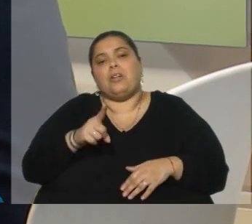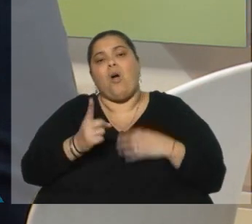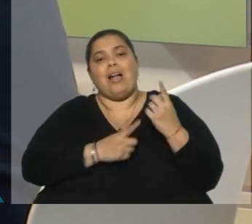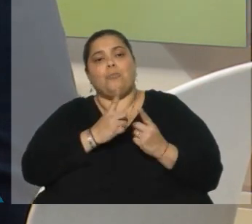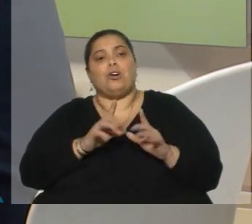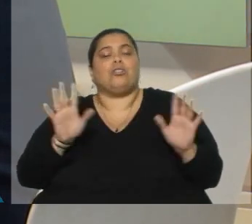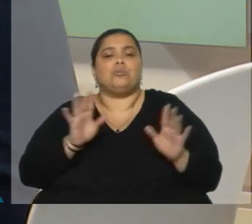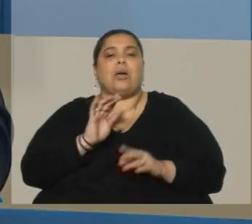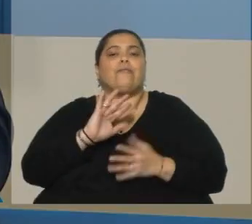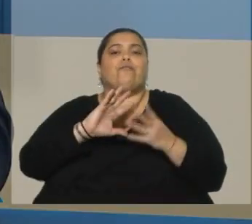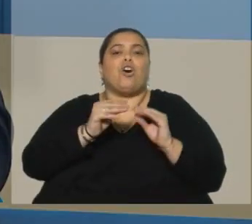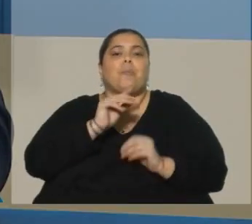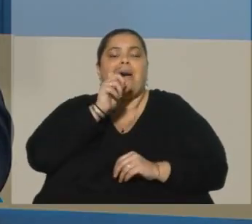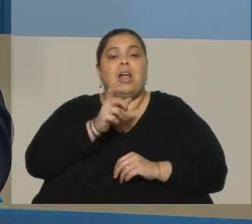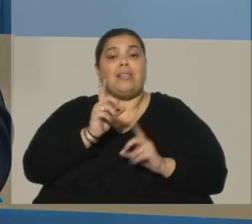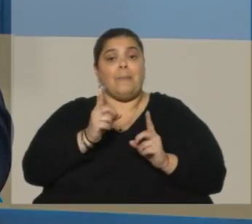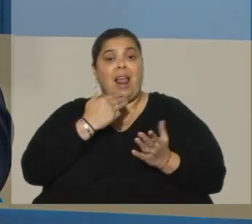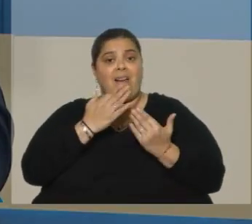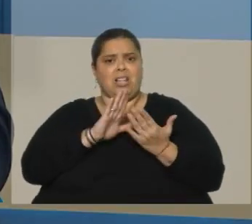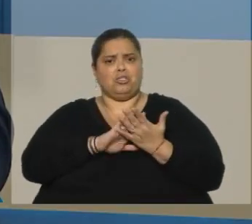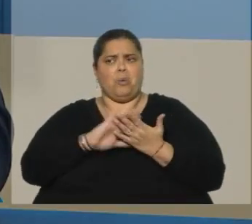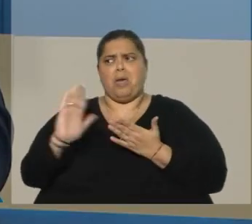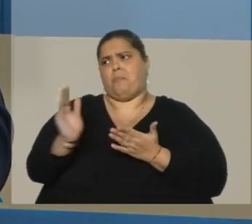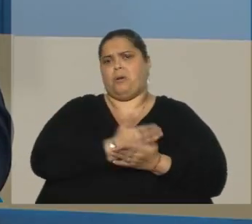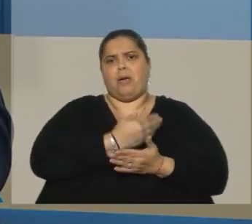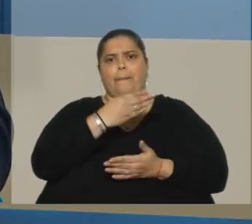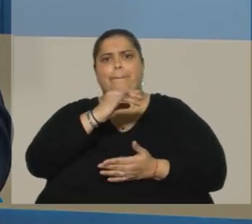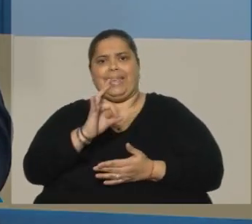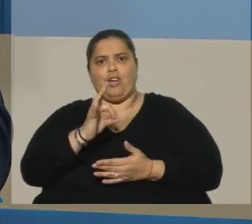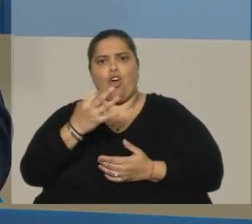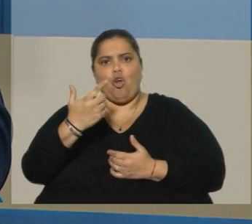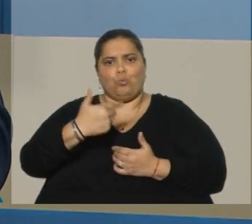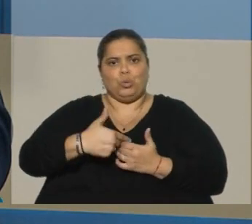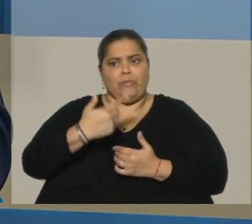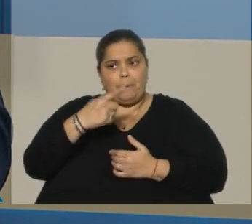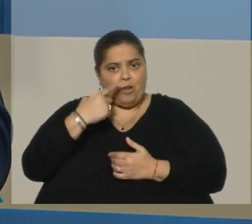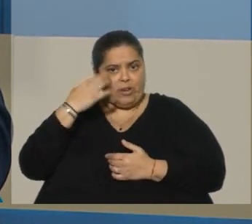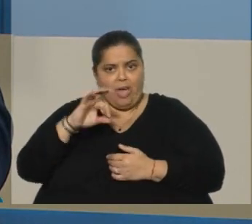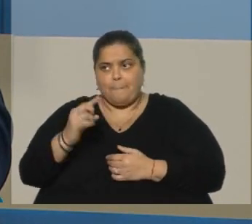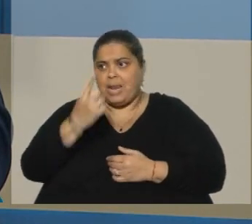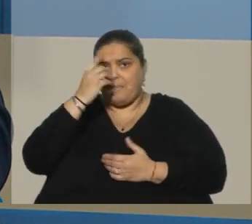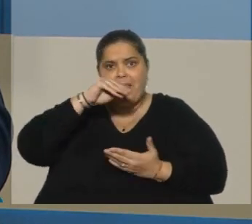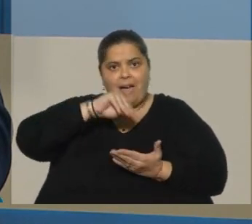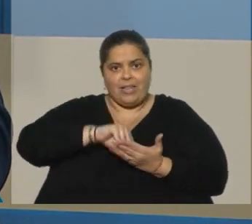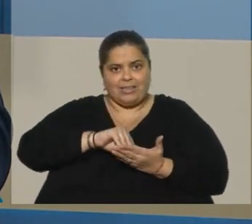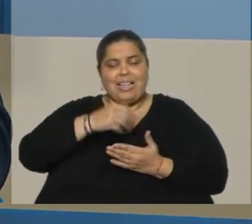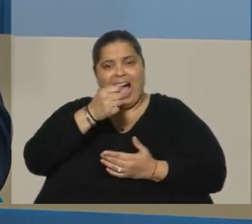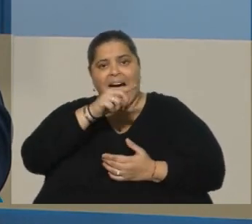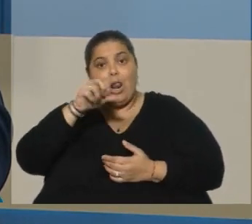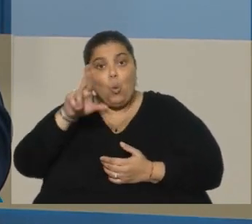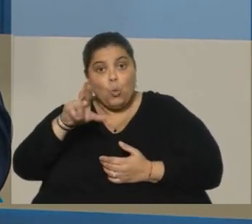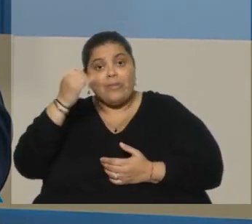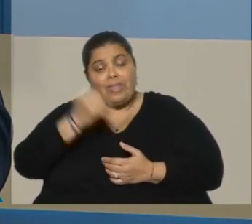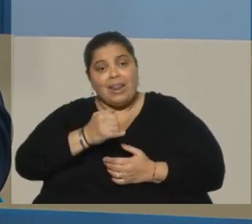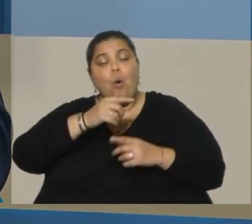simplemente términos. Se habla del desmantelamiento de biocombustibles, pero sin embargo, por primera vez en la historia, Alur tiene un contrato de 5 años